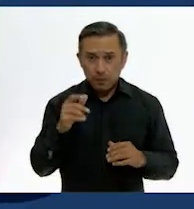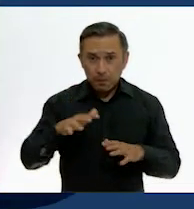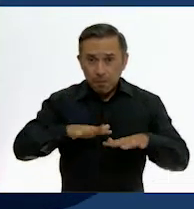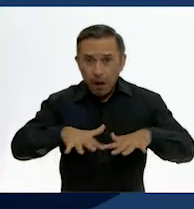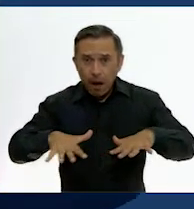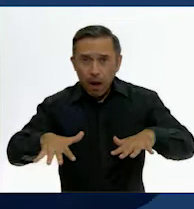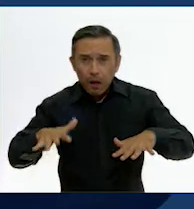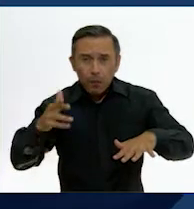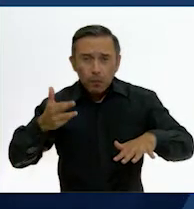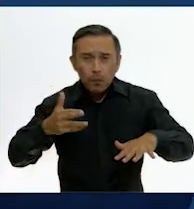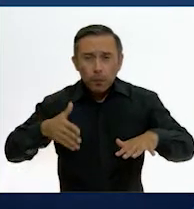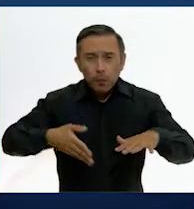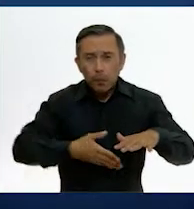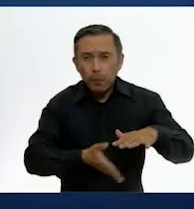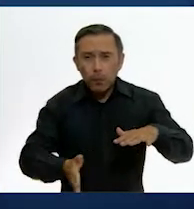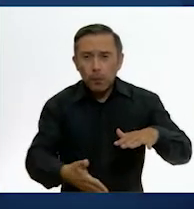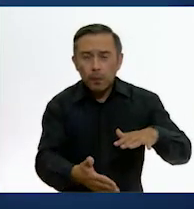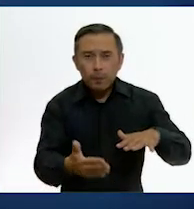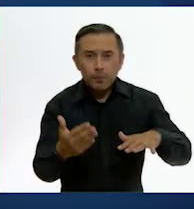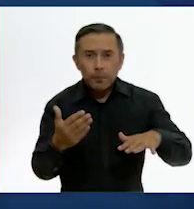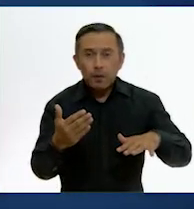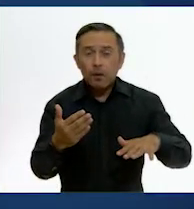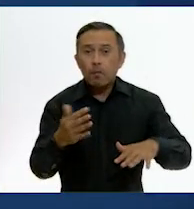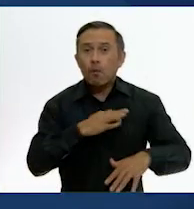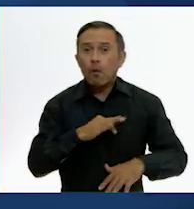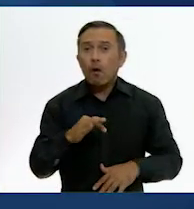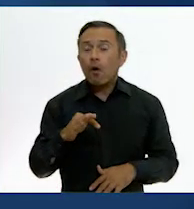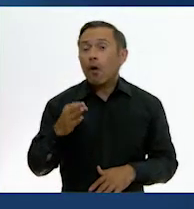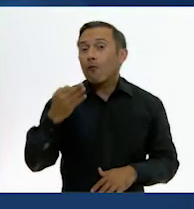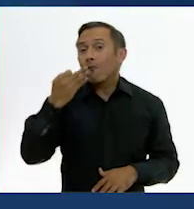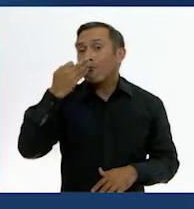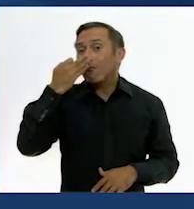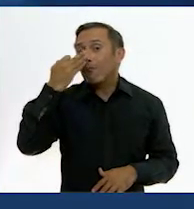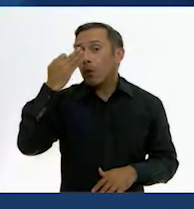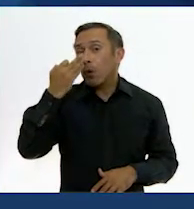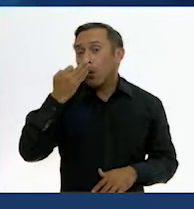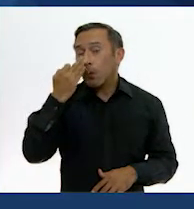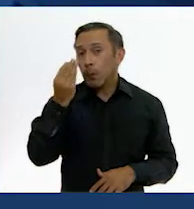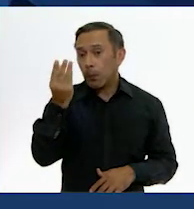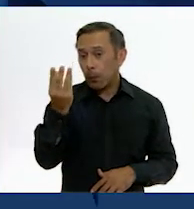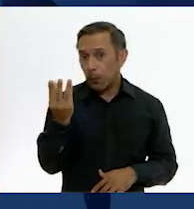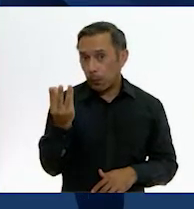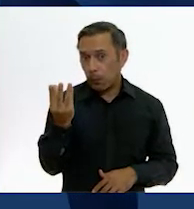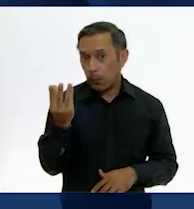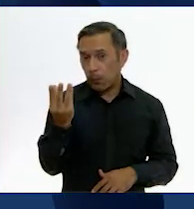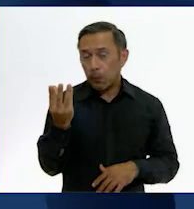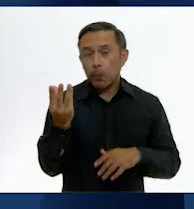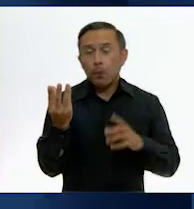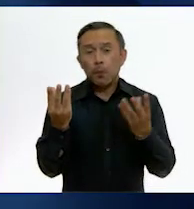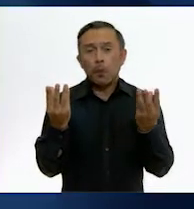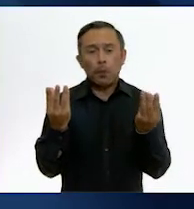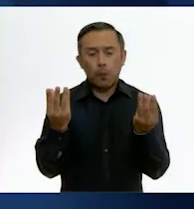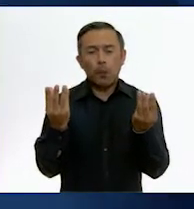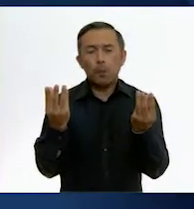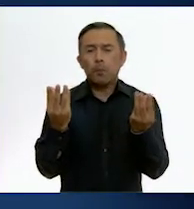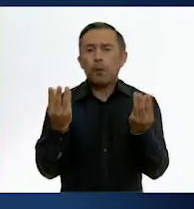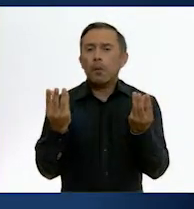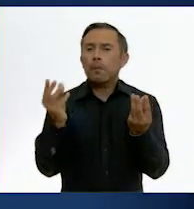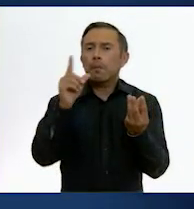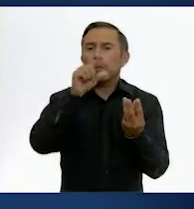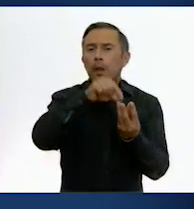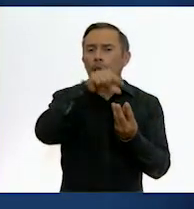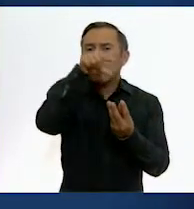cómo se llama una flor que vuela de pájaro en pájaro no es mejor nunca que